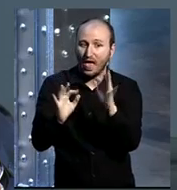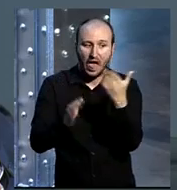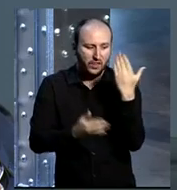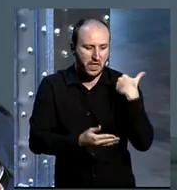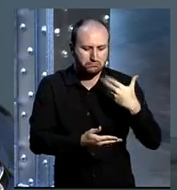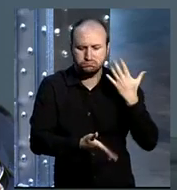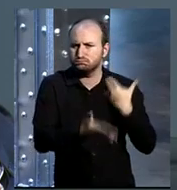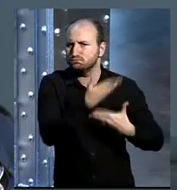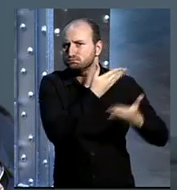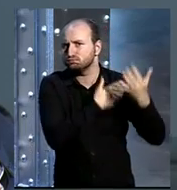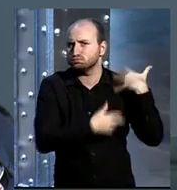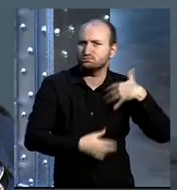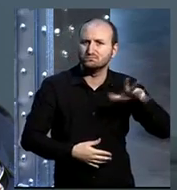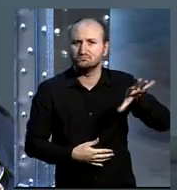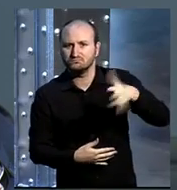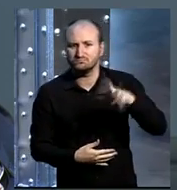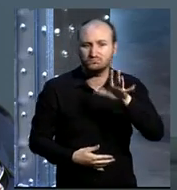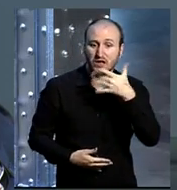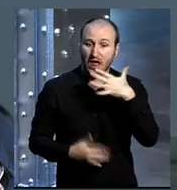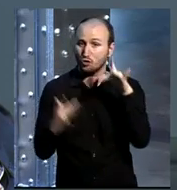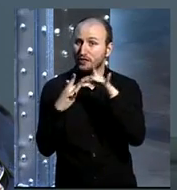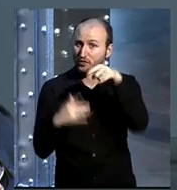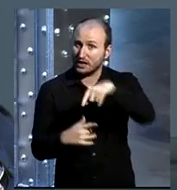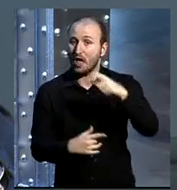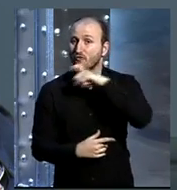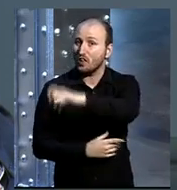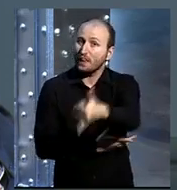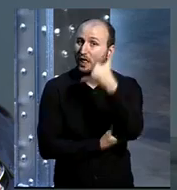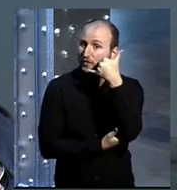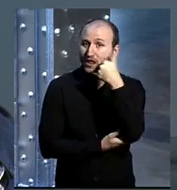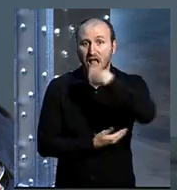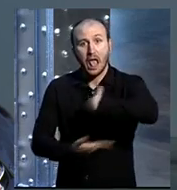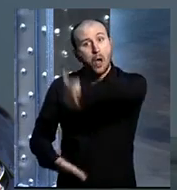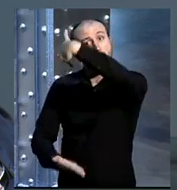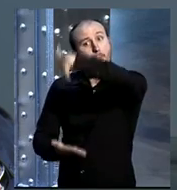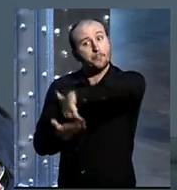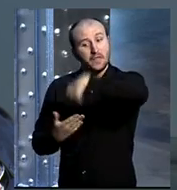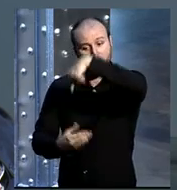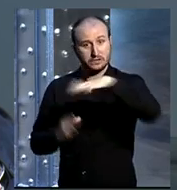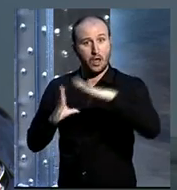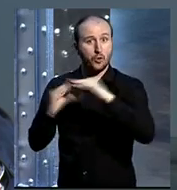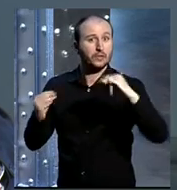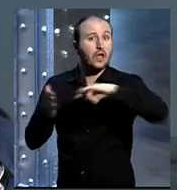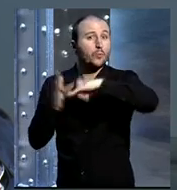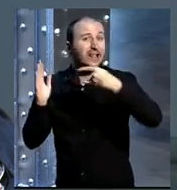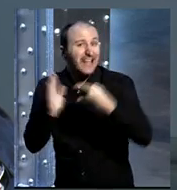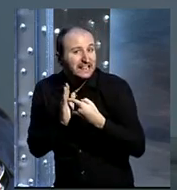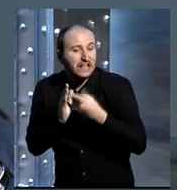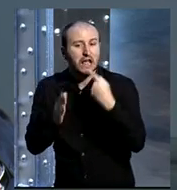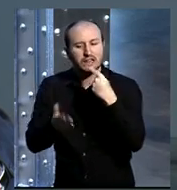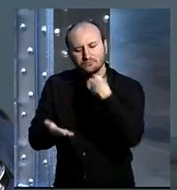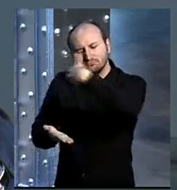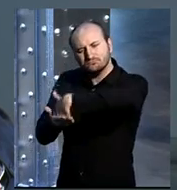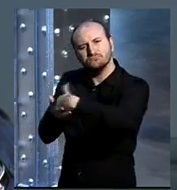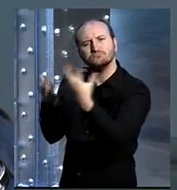algún tiempo, hablando con la Fundación Telefónica, pues se nos pidió a la Universidad Politécnica a ver si podíamos,